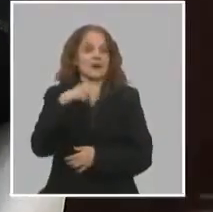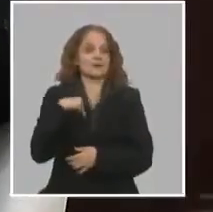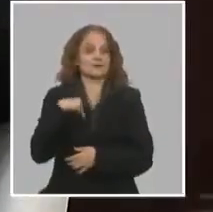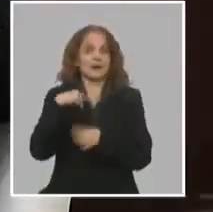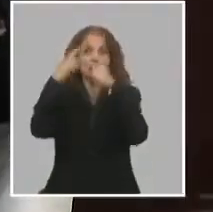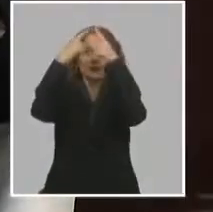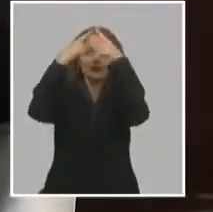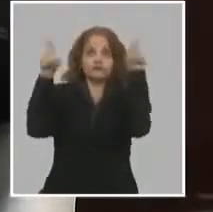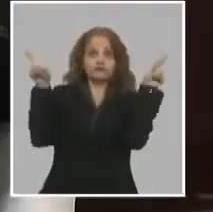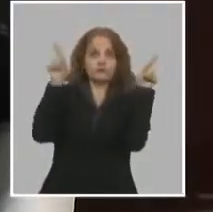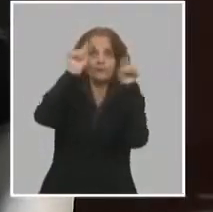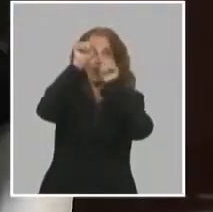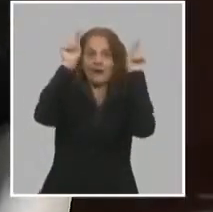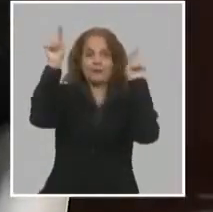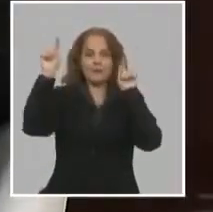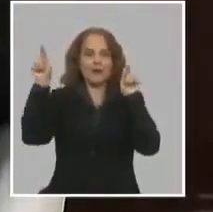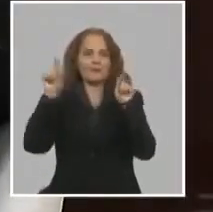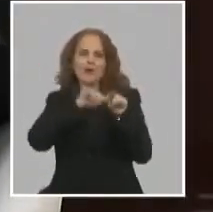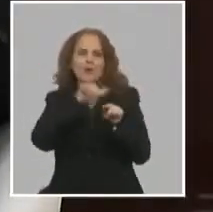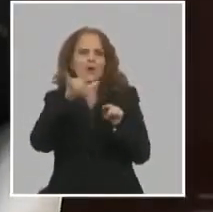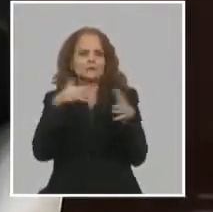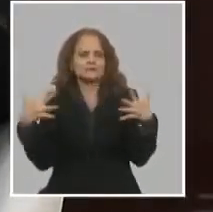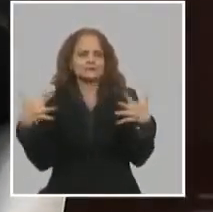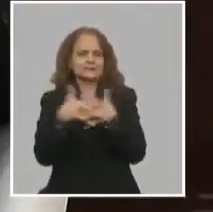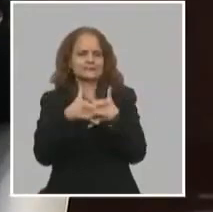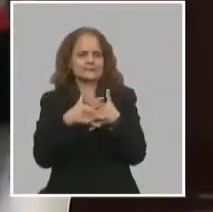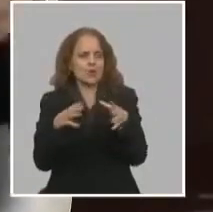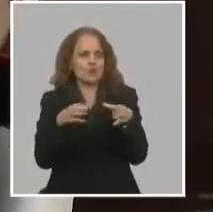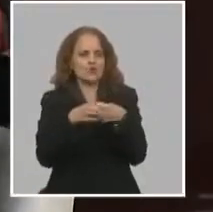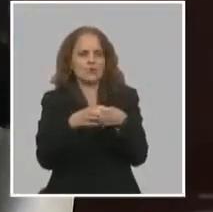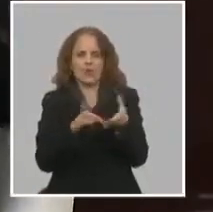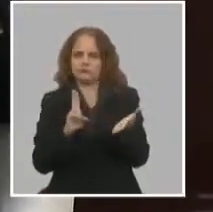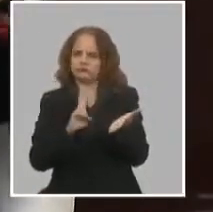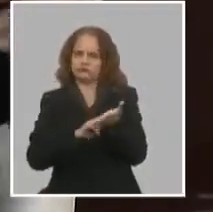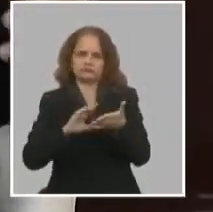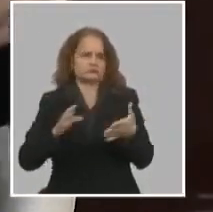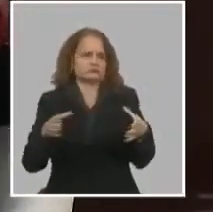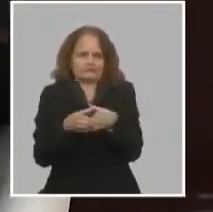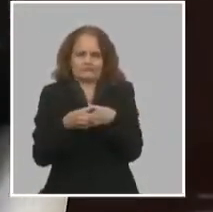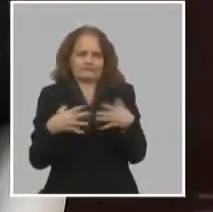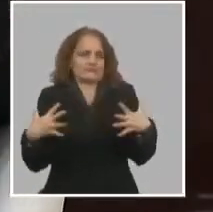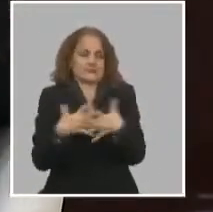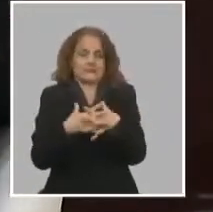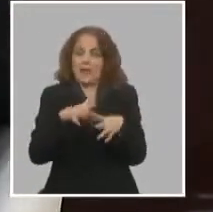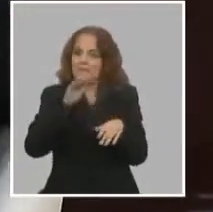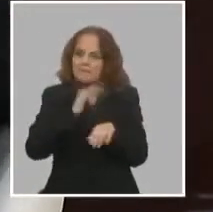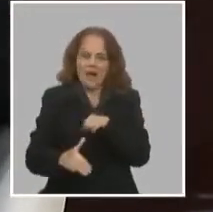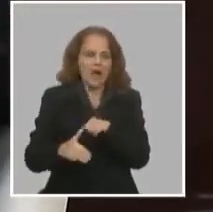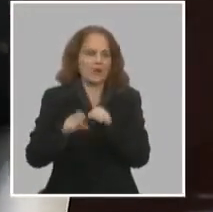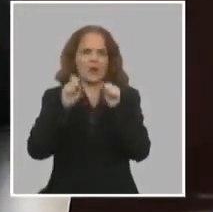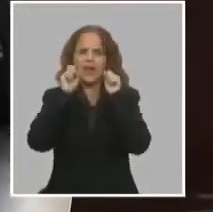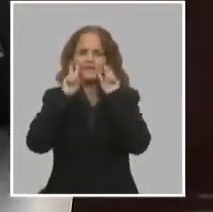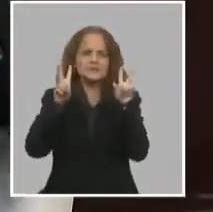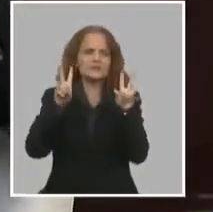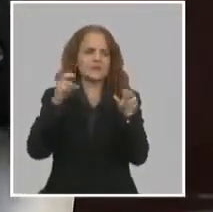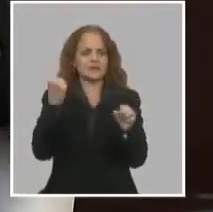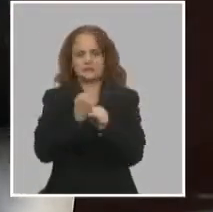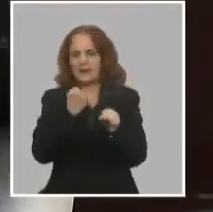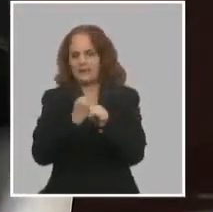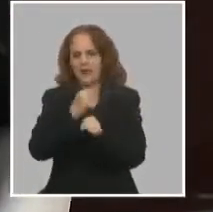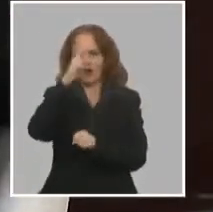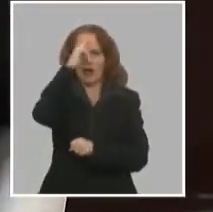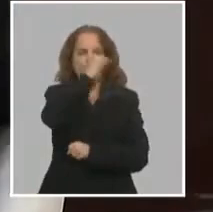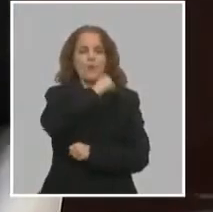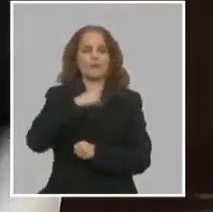se convierten en una fuerza cubana en cualquier parte del mundo, y después se convierten en hermanos en la vida y también en el